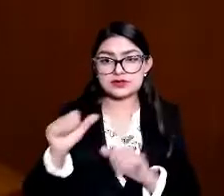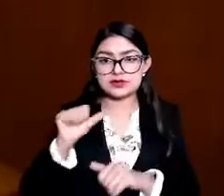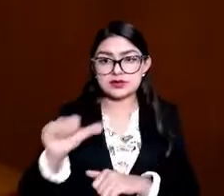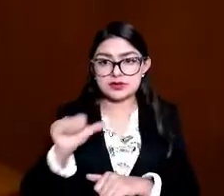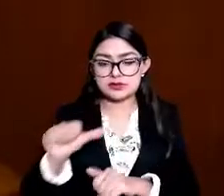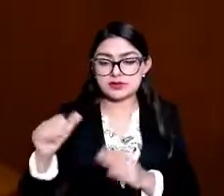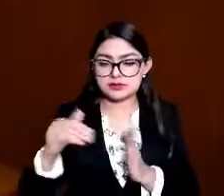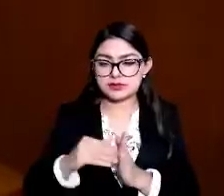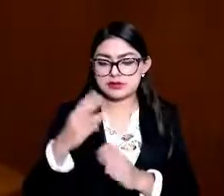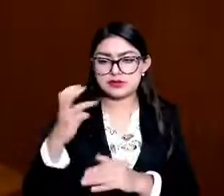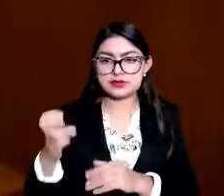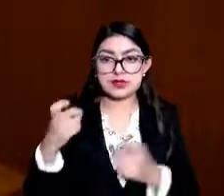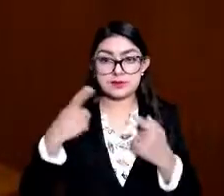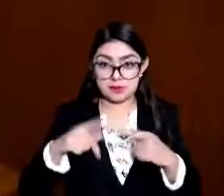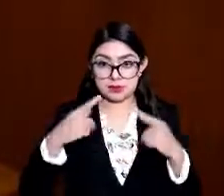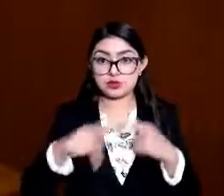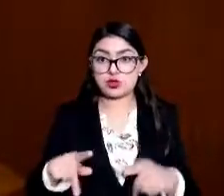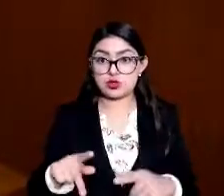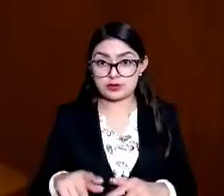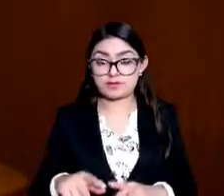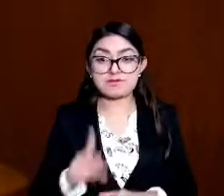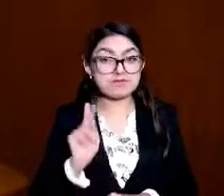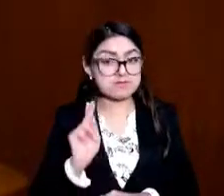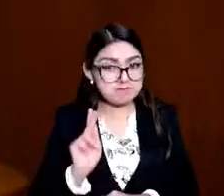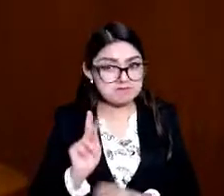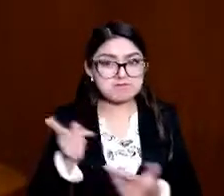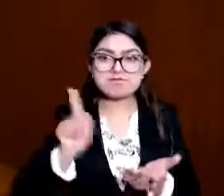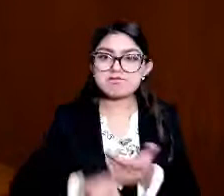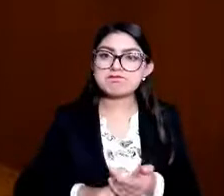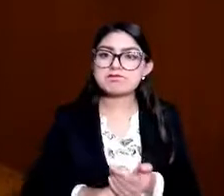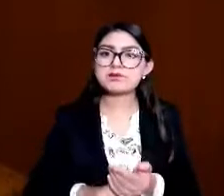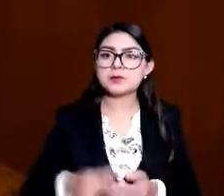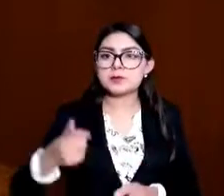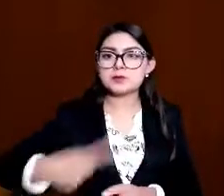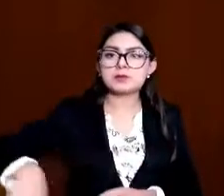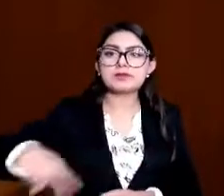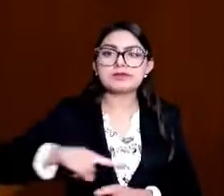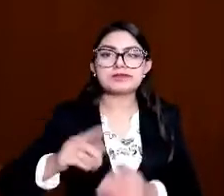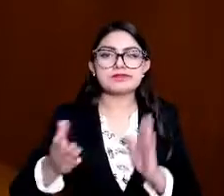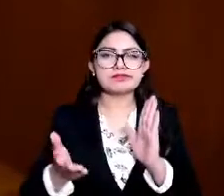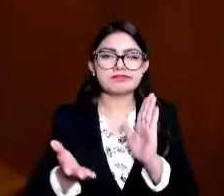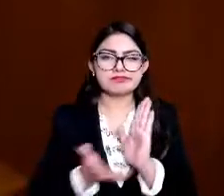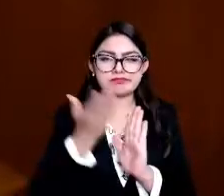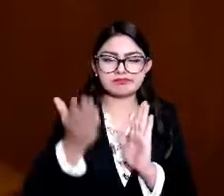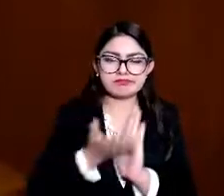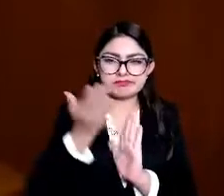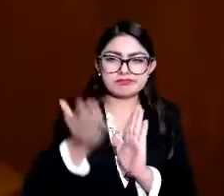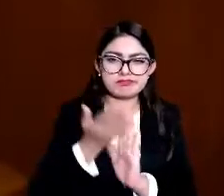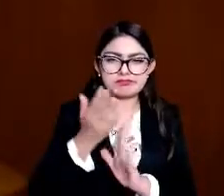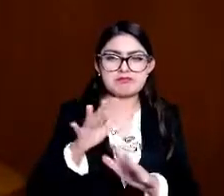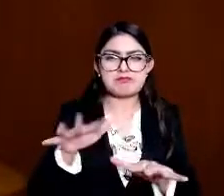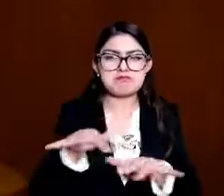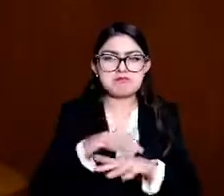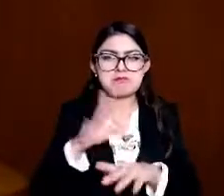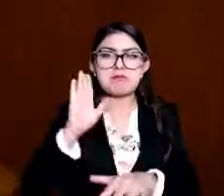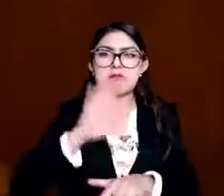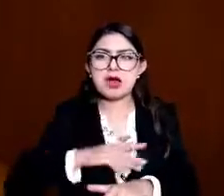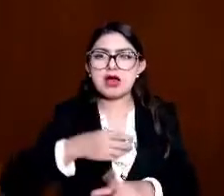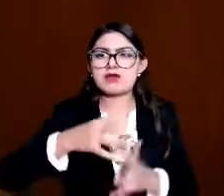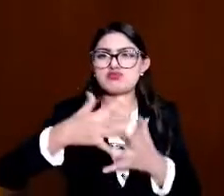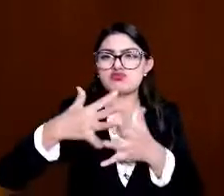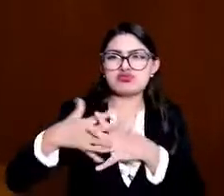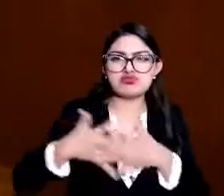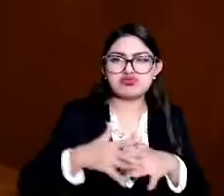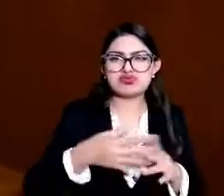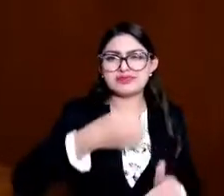3.716.300 personas, pero la mayoría se edificó en forma desordenada y provocó